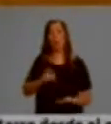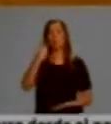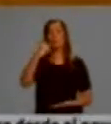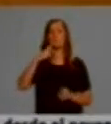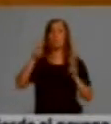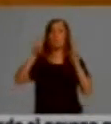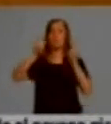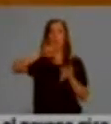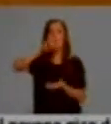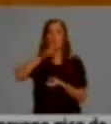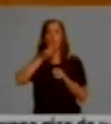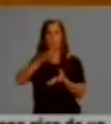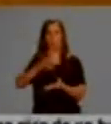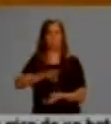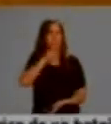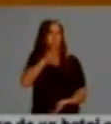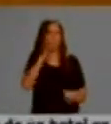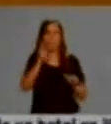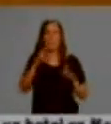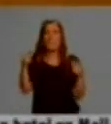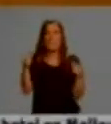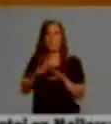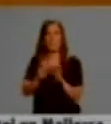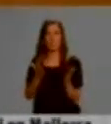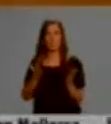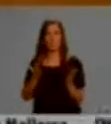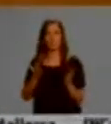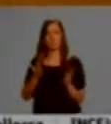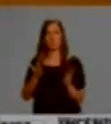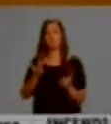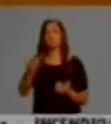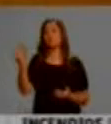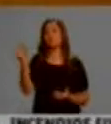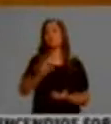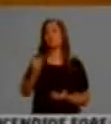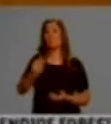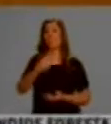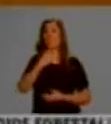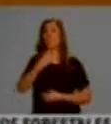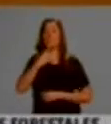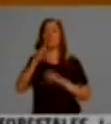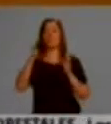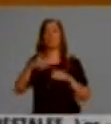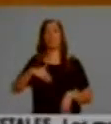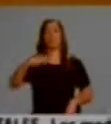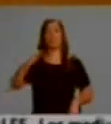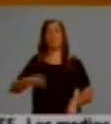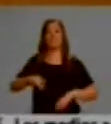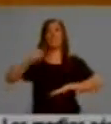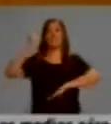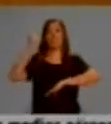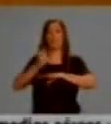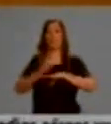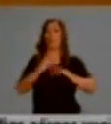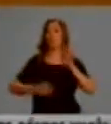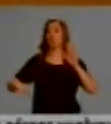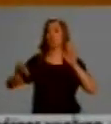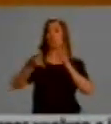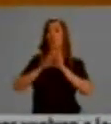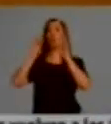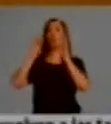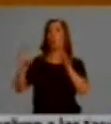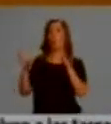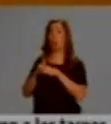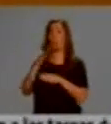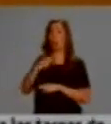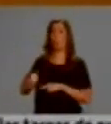noticia tremendamente negativa, la noticia conocida de la militancia del presidente del Tribunal Constitucional en su